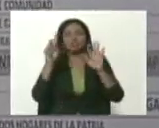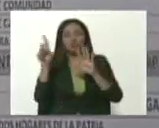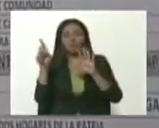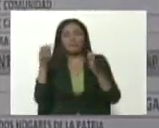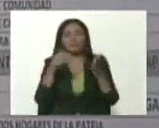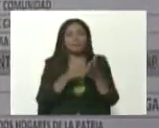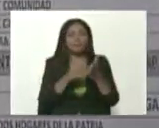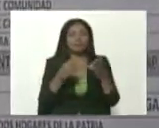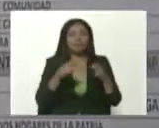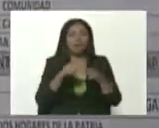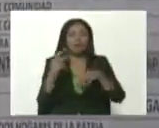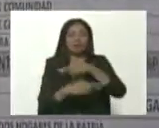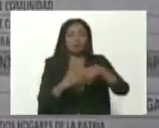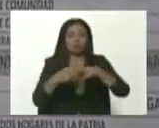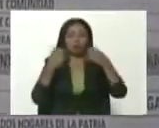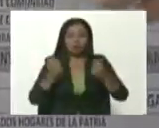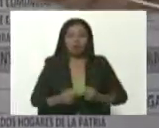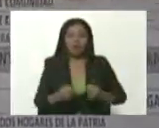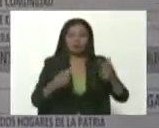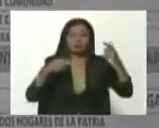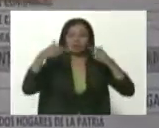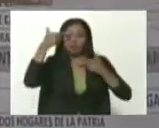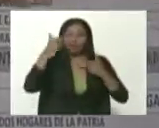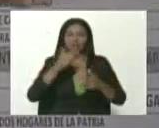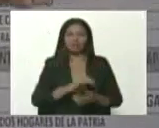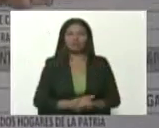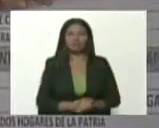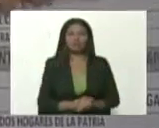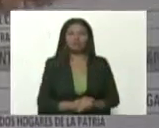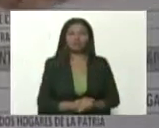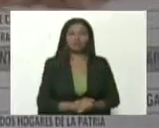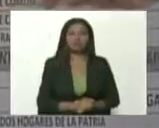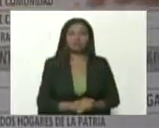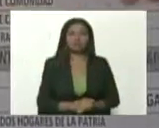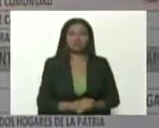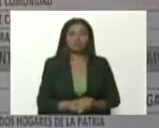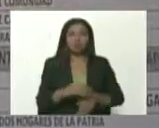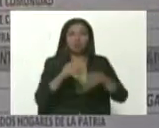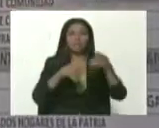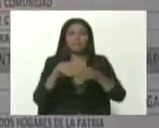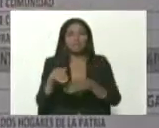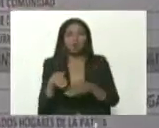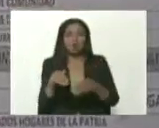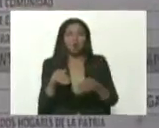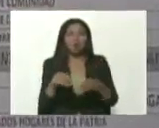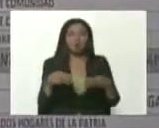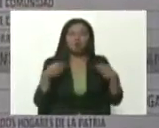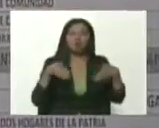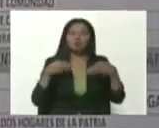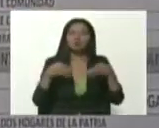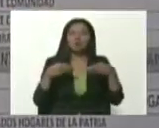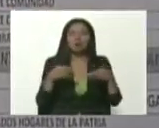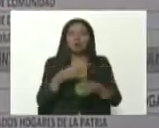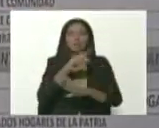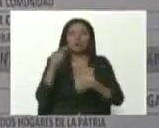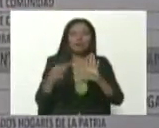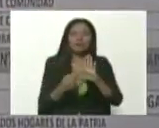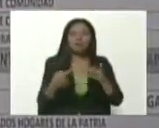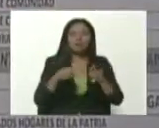381.656 votos revolucionarios chavistas. Votos blandos, camarada presidente, tenemos un total de